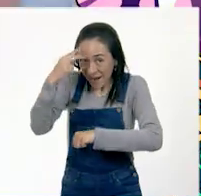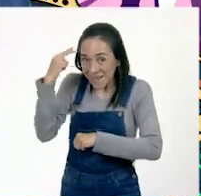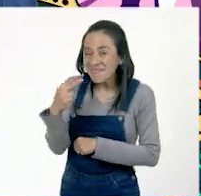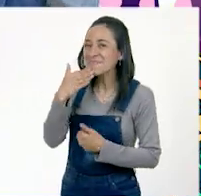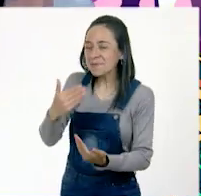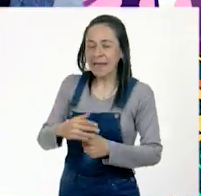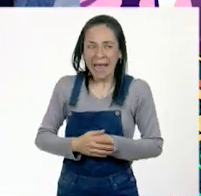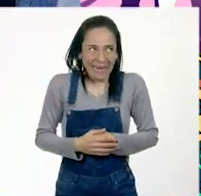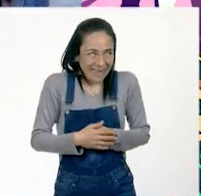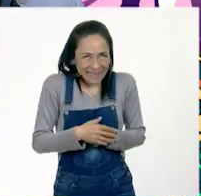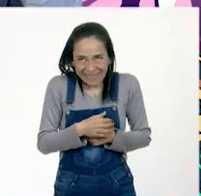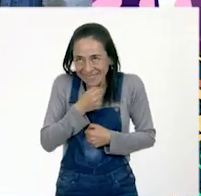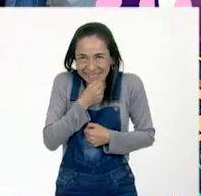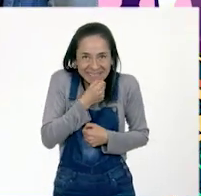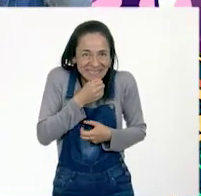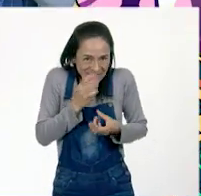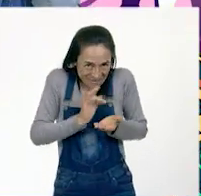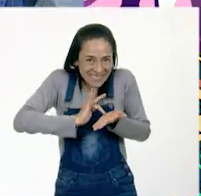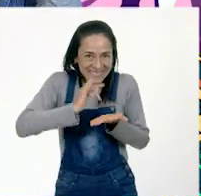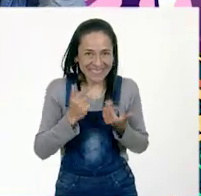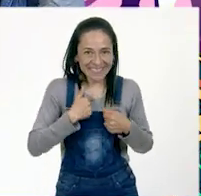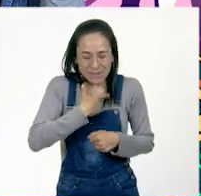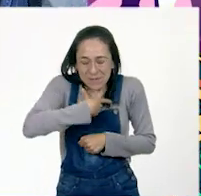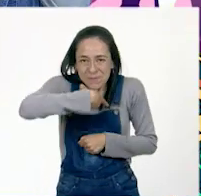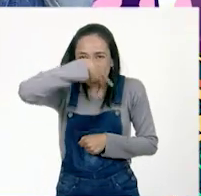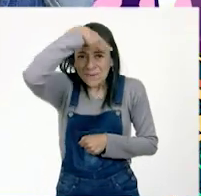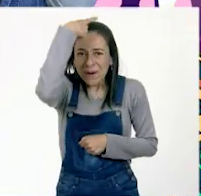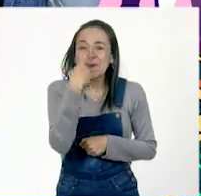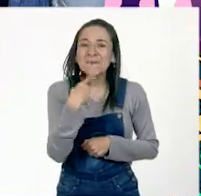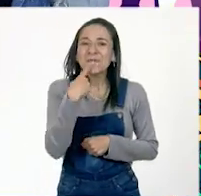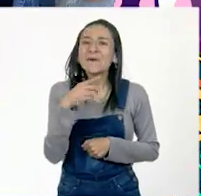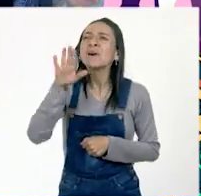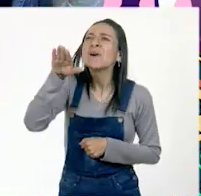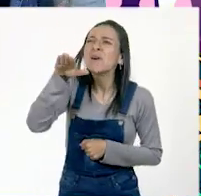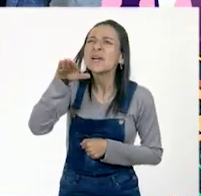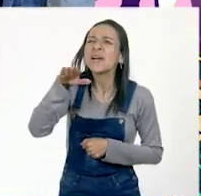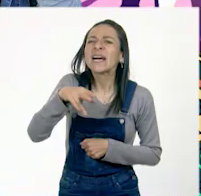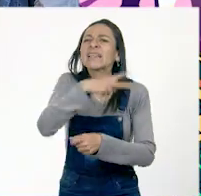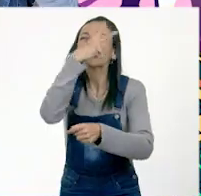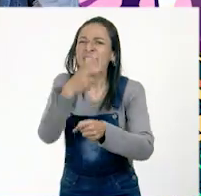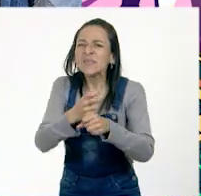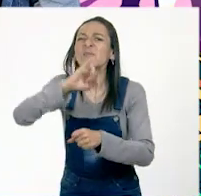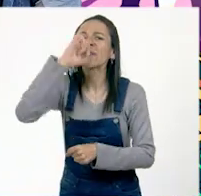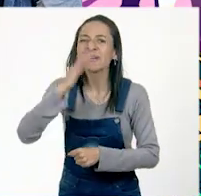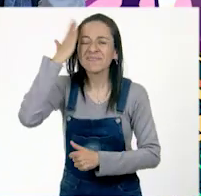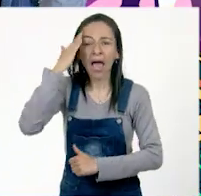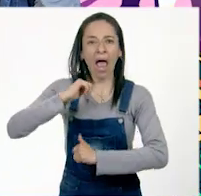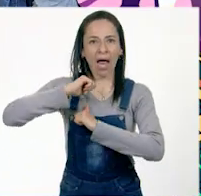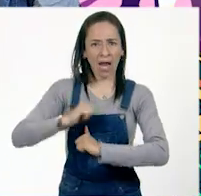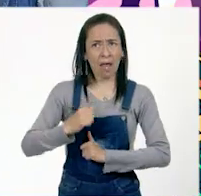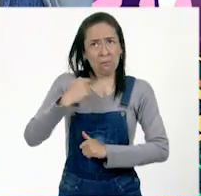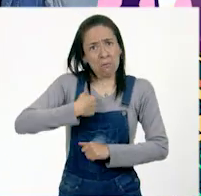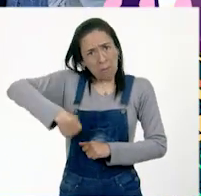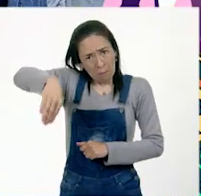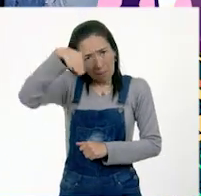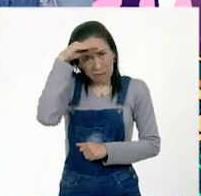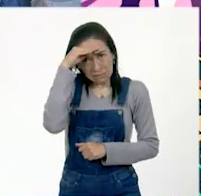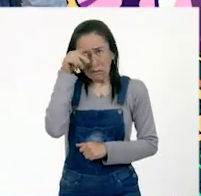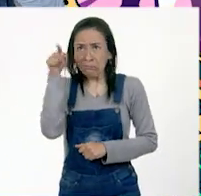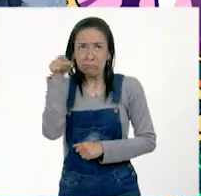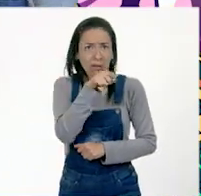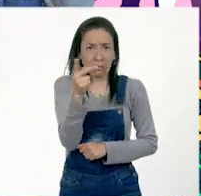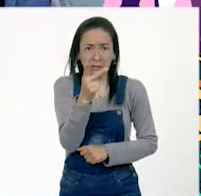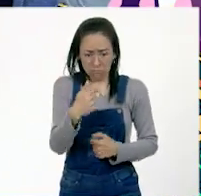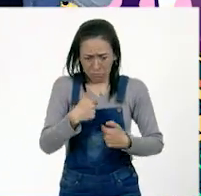rojo. Bueno, subcomandante, oigan, bueno, pensé que éramos ustedes las únicas y yo el único personaje realizando